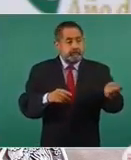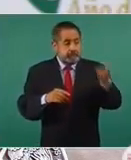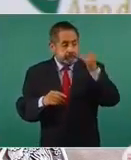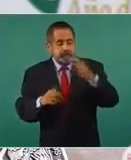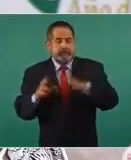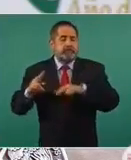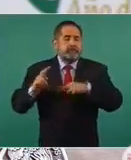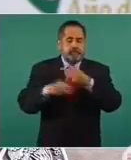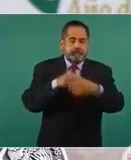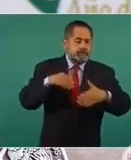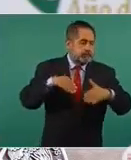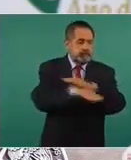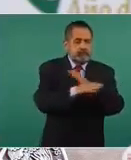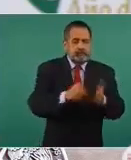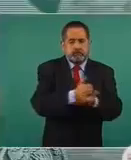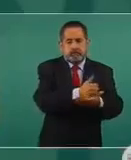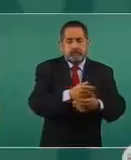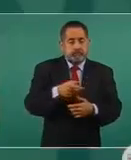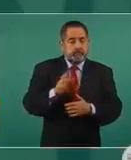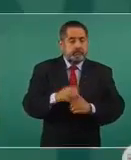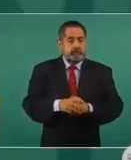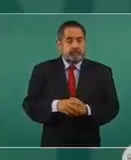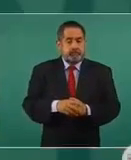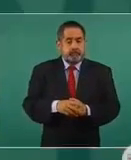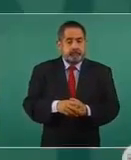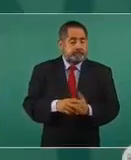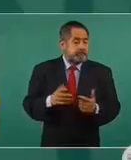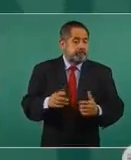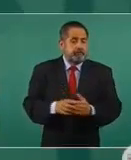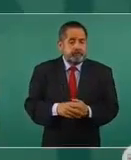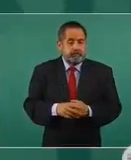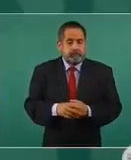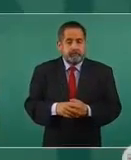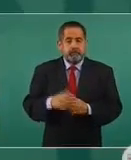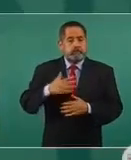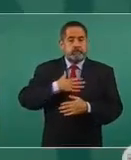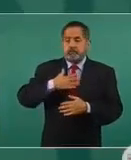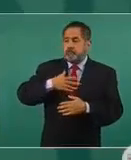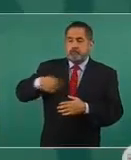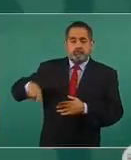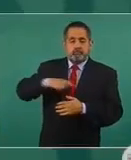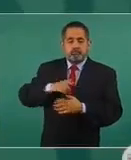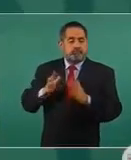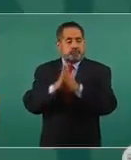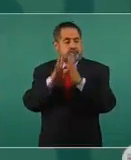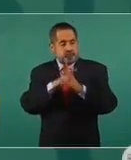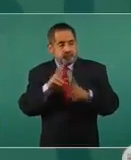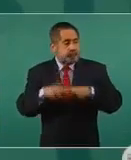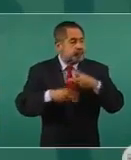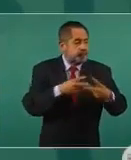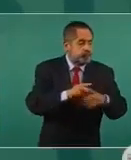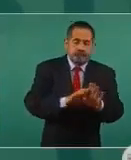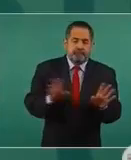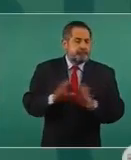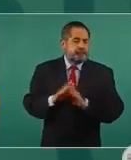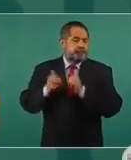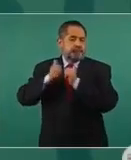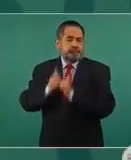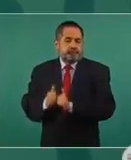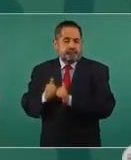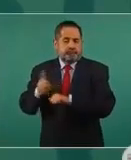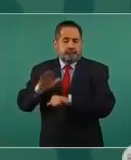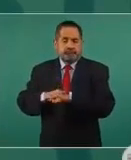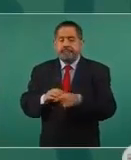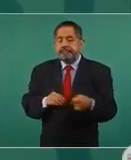entraríamos a hacerlo. Entonces tenía que, nuestra participación era generada de